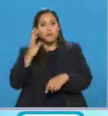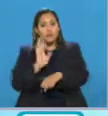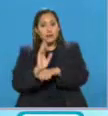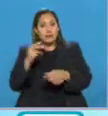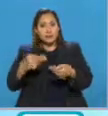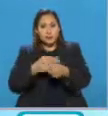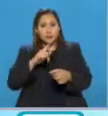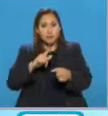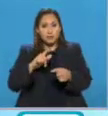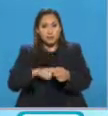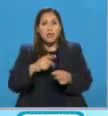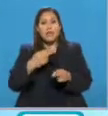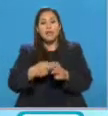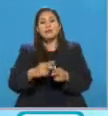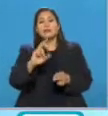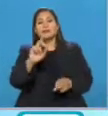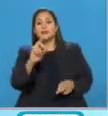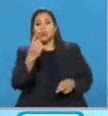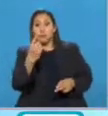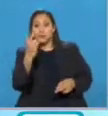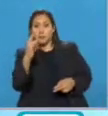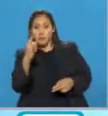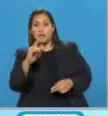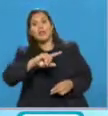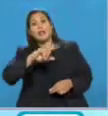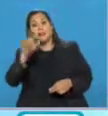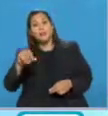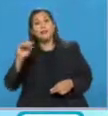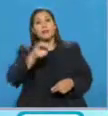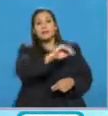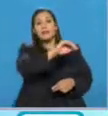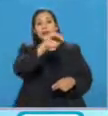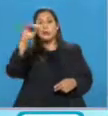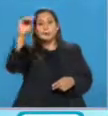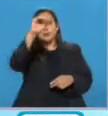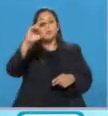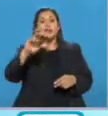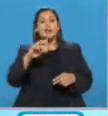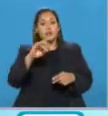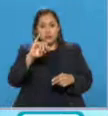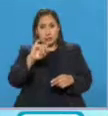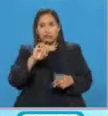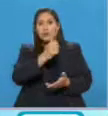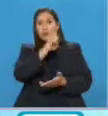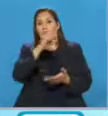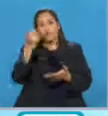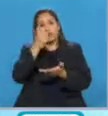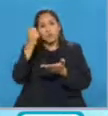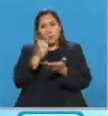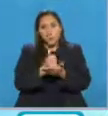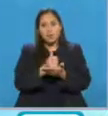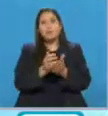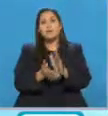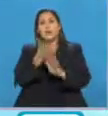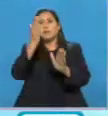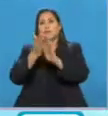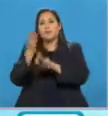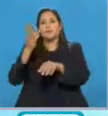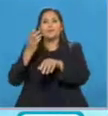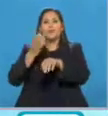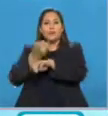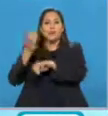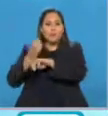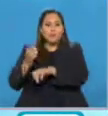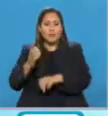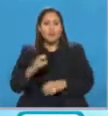31 de julio y después empieza a recorrer la República. Recorre la ciudad en otras sedes y luego sale a algunas ciudades de la República